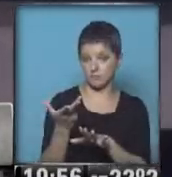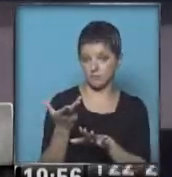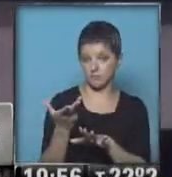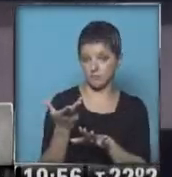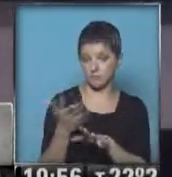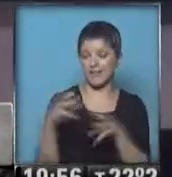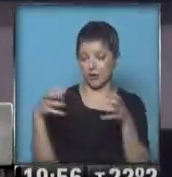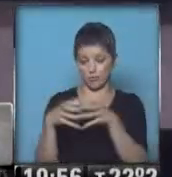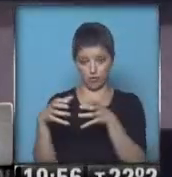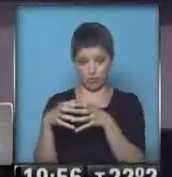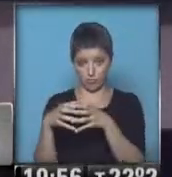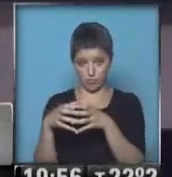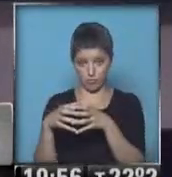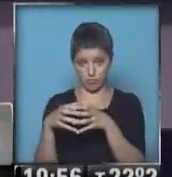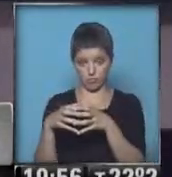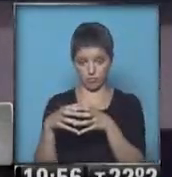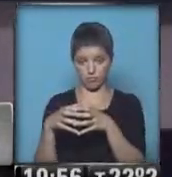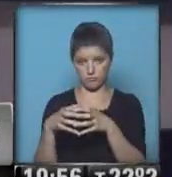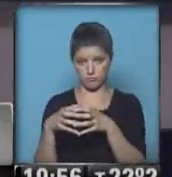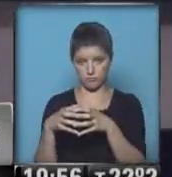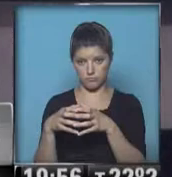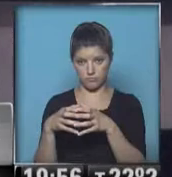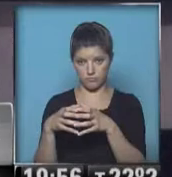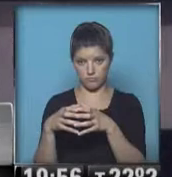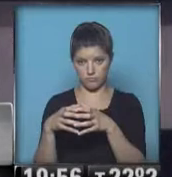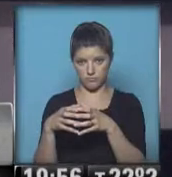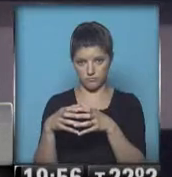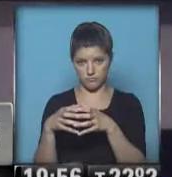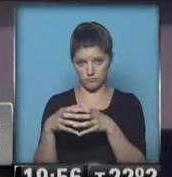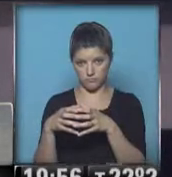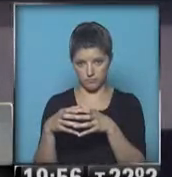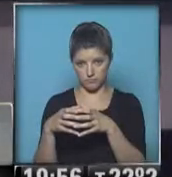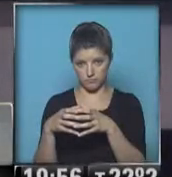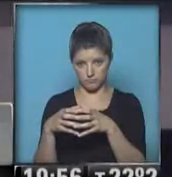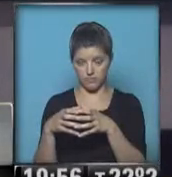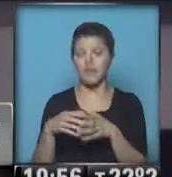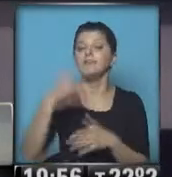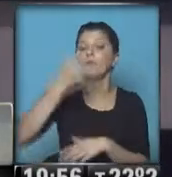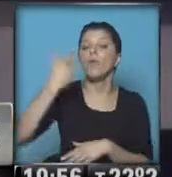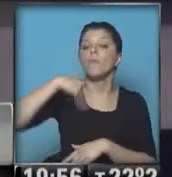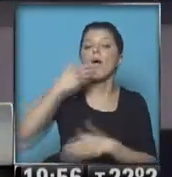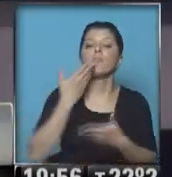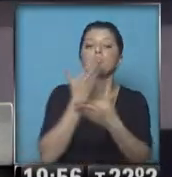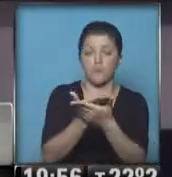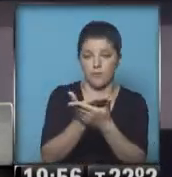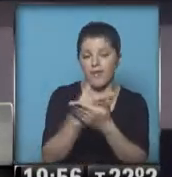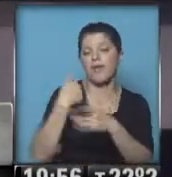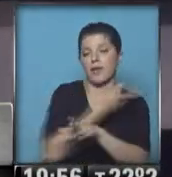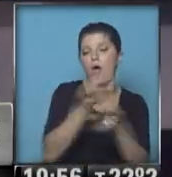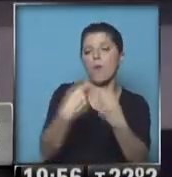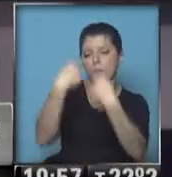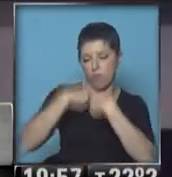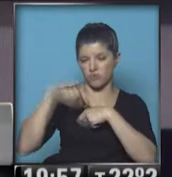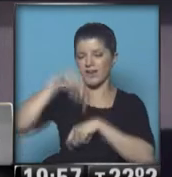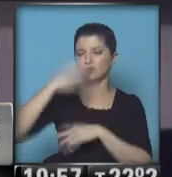moción argentina, que se tiene asegurado en la Asamblea la mayoría, estos temas se aprueban